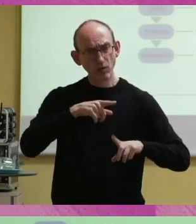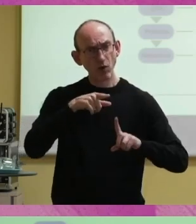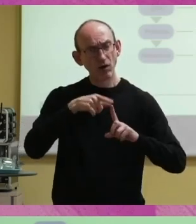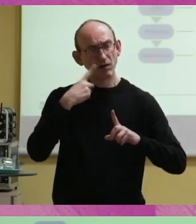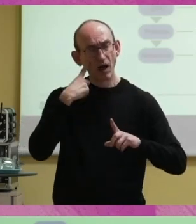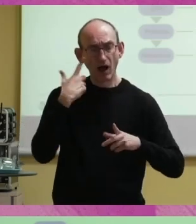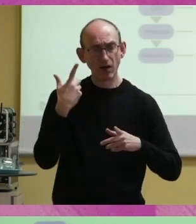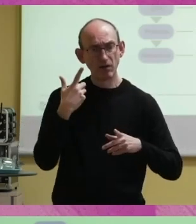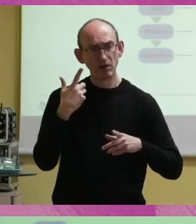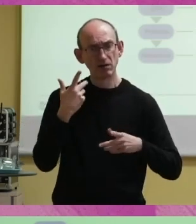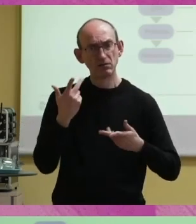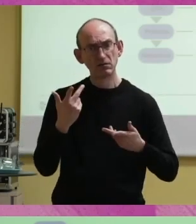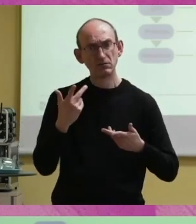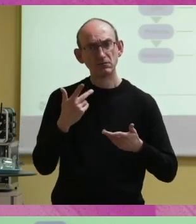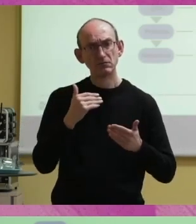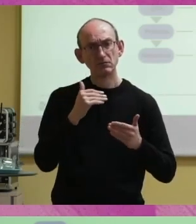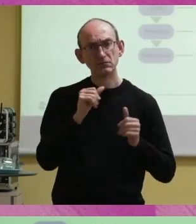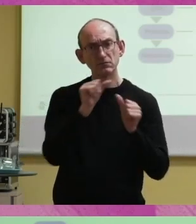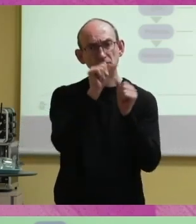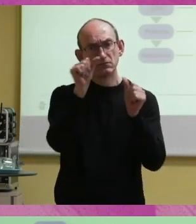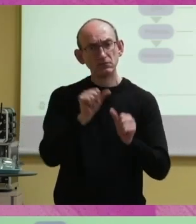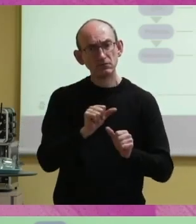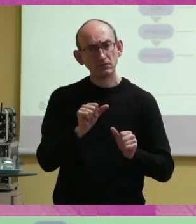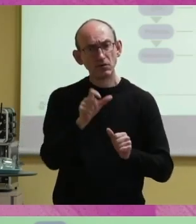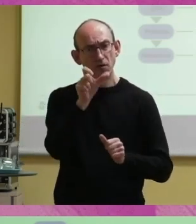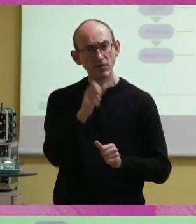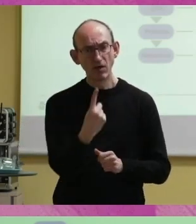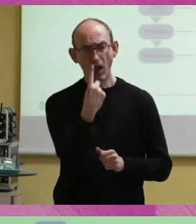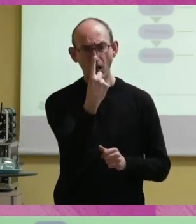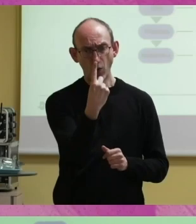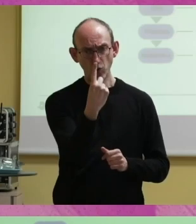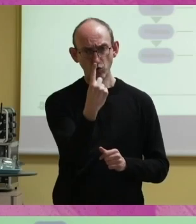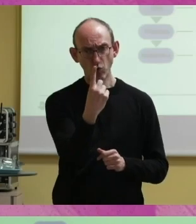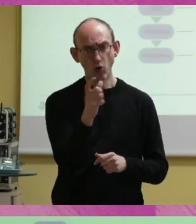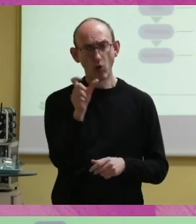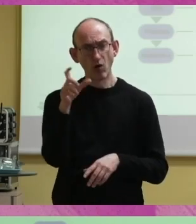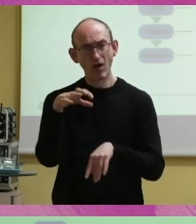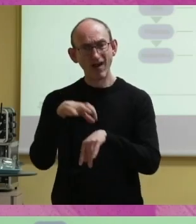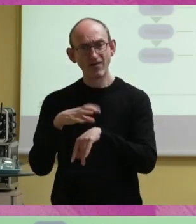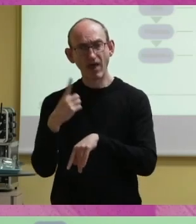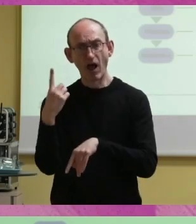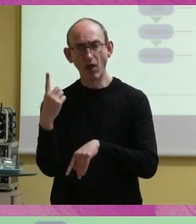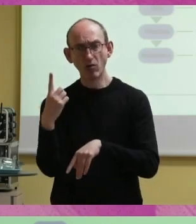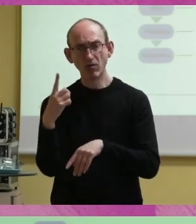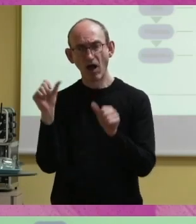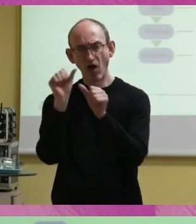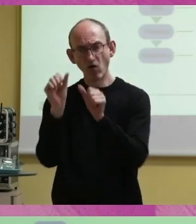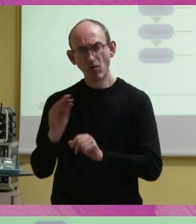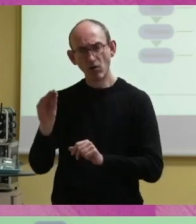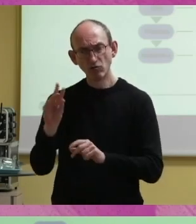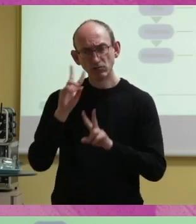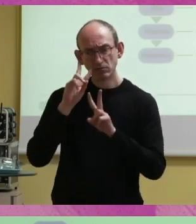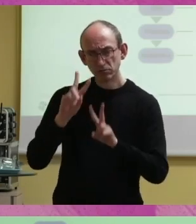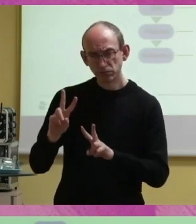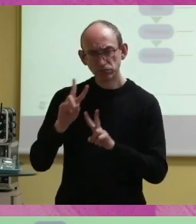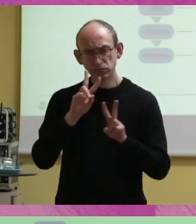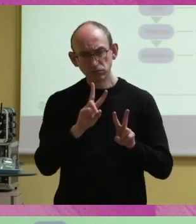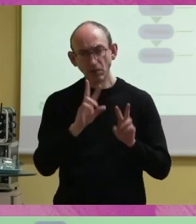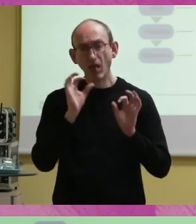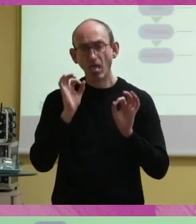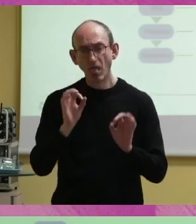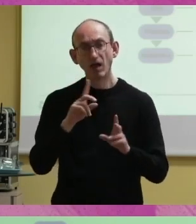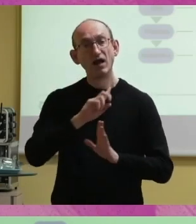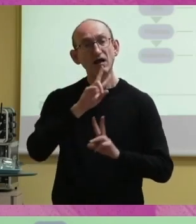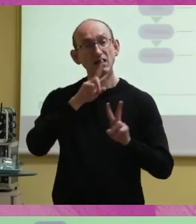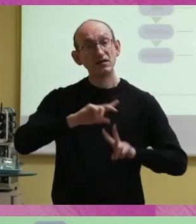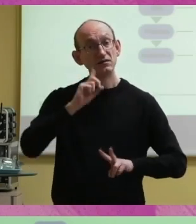la huella, el patrón de un determinado individuo o una determinada enfermedad. Y en esto nos permite mejorar el diagnóstico, pero